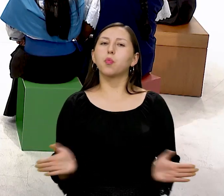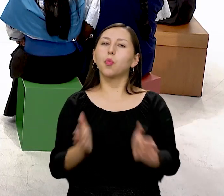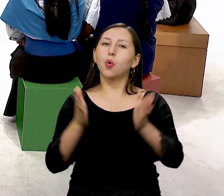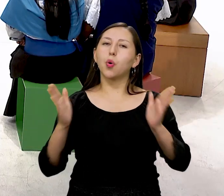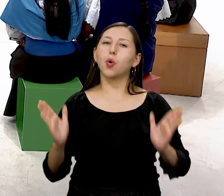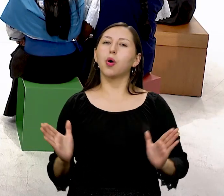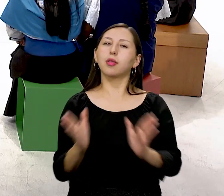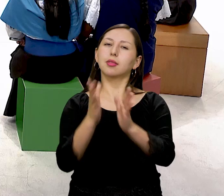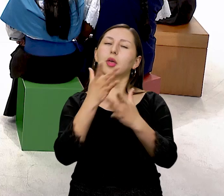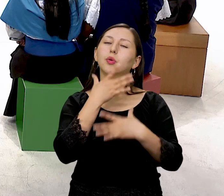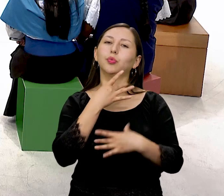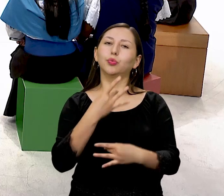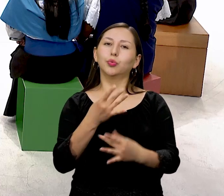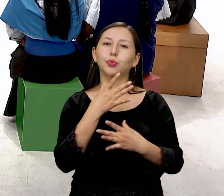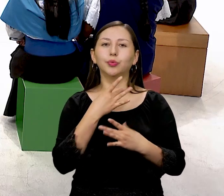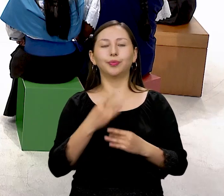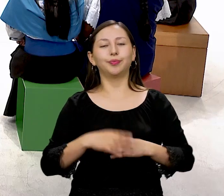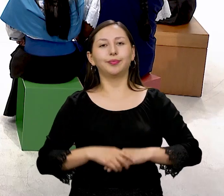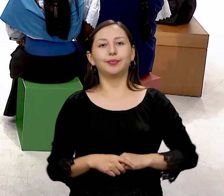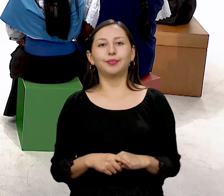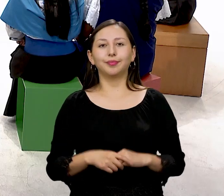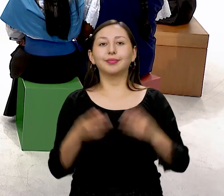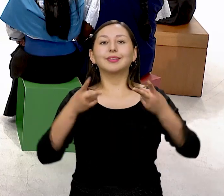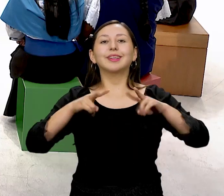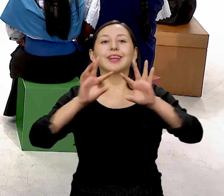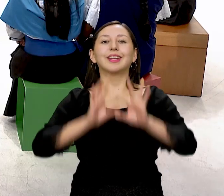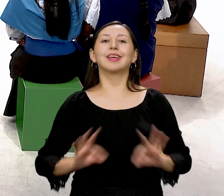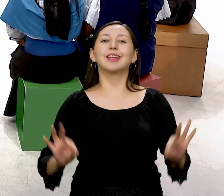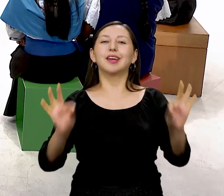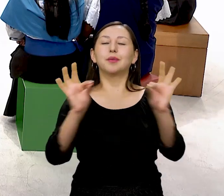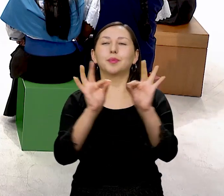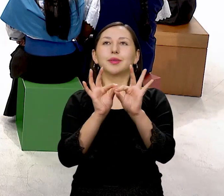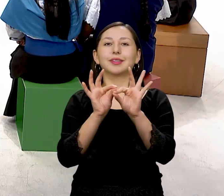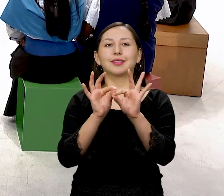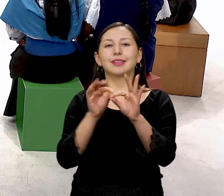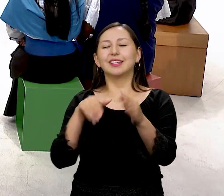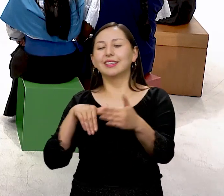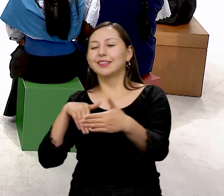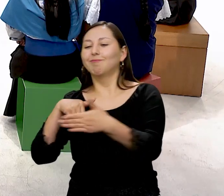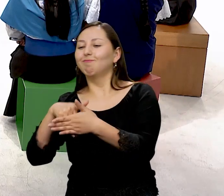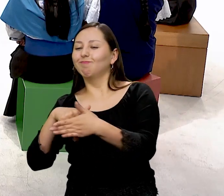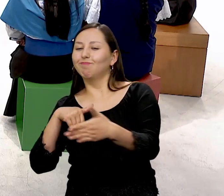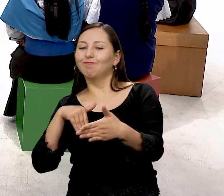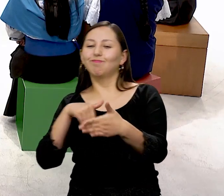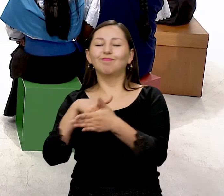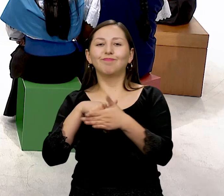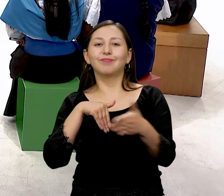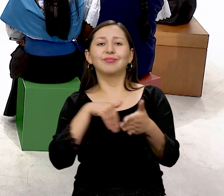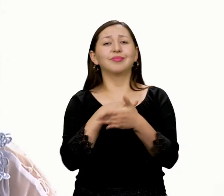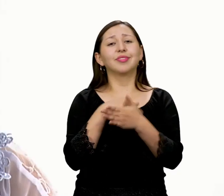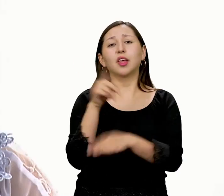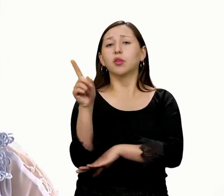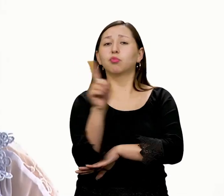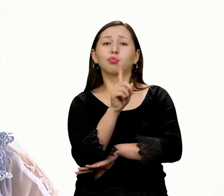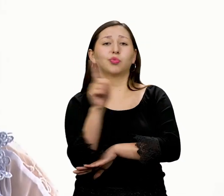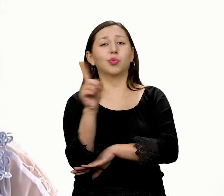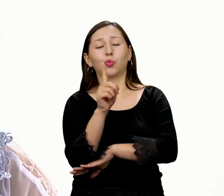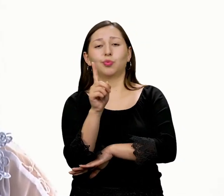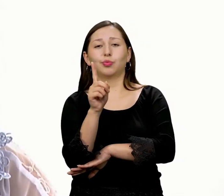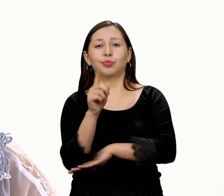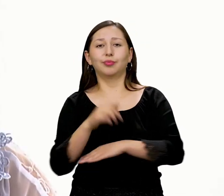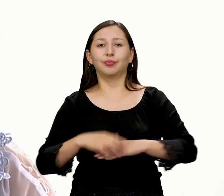motivan? ¿Qué nos gusta de esas carreras? Pero a la vez también les diría que no se limiten. No se limiten a que porque